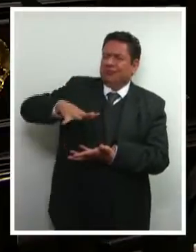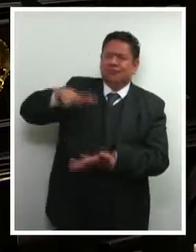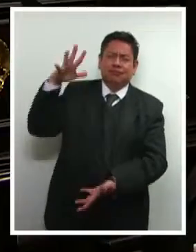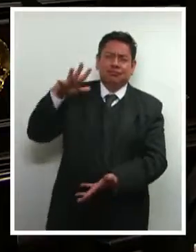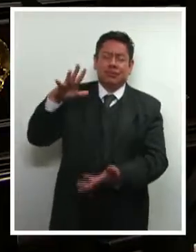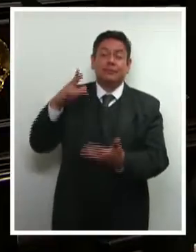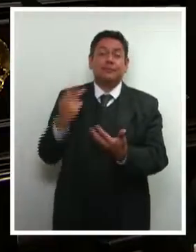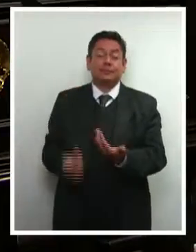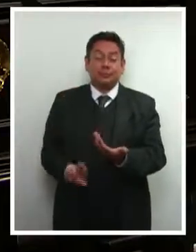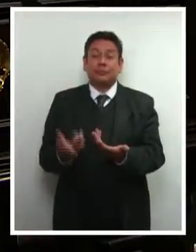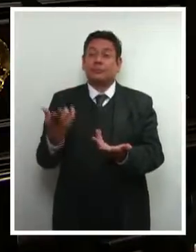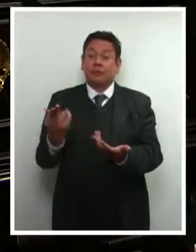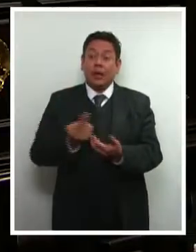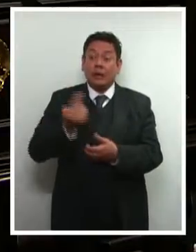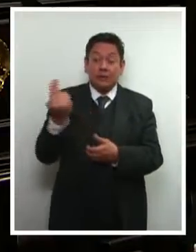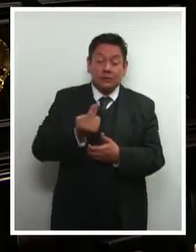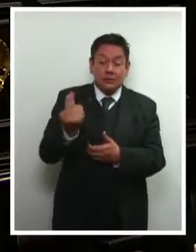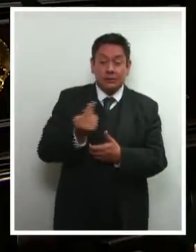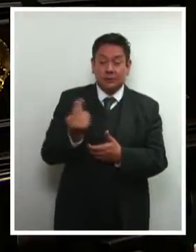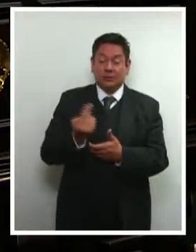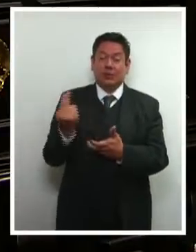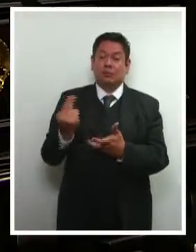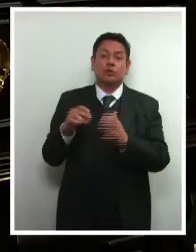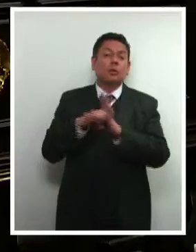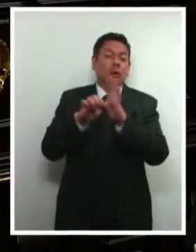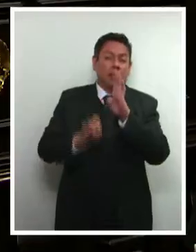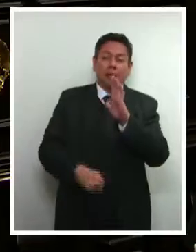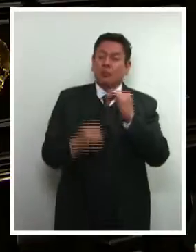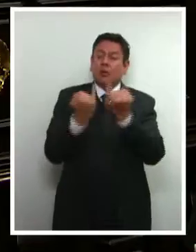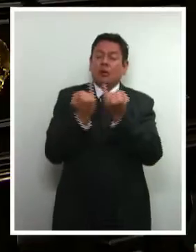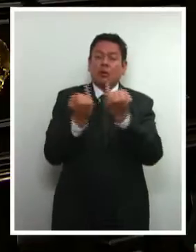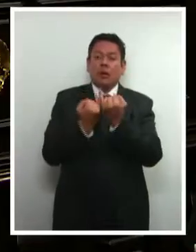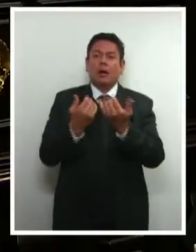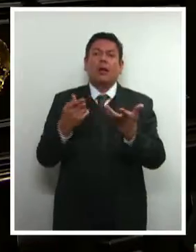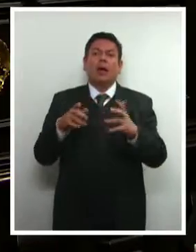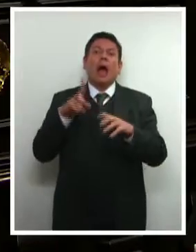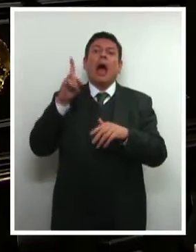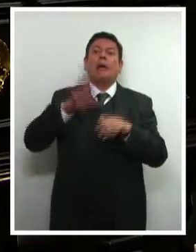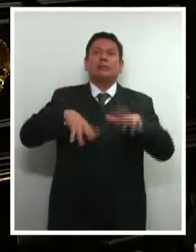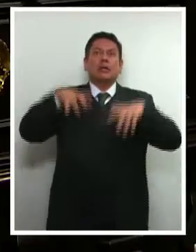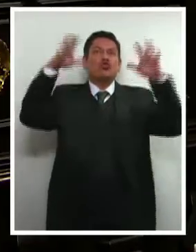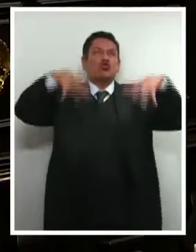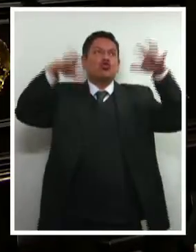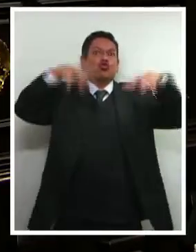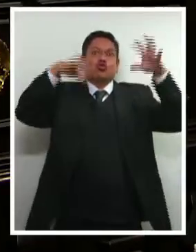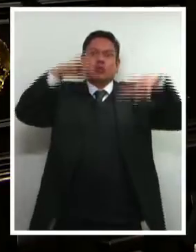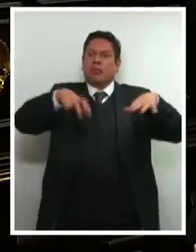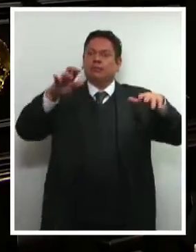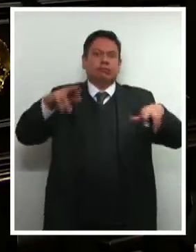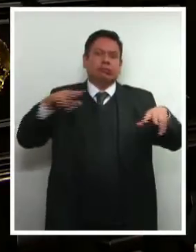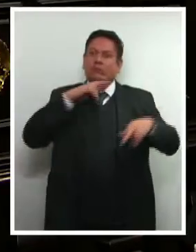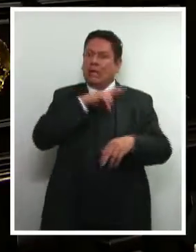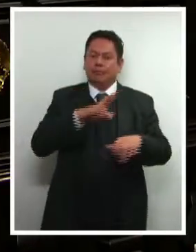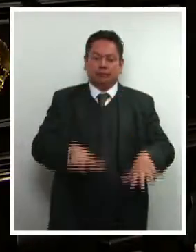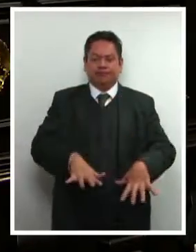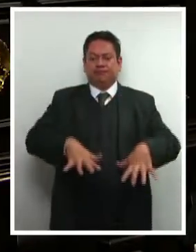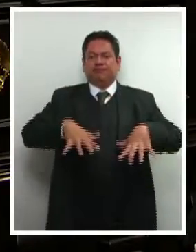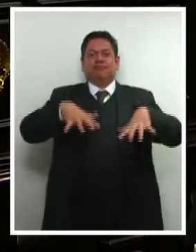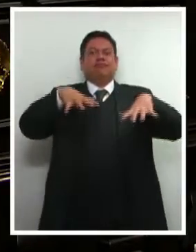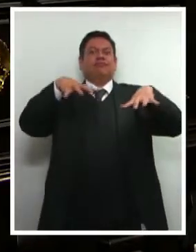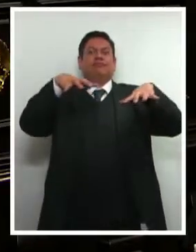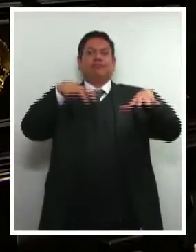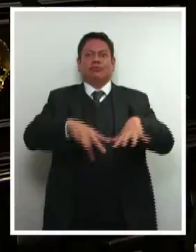endorreica, cerrada, naturalmente tiende a inundarse y a recuperar su condición lacustre original. Y requerimos grandes